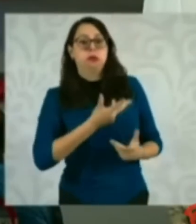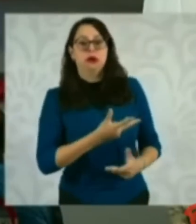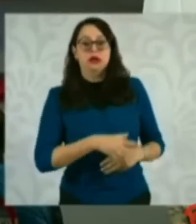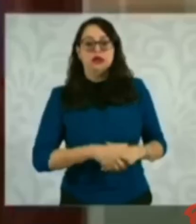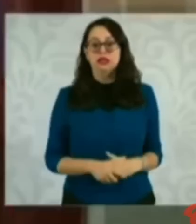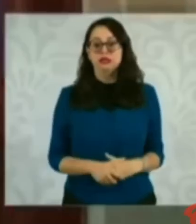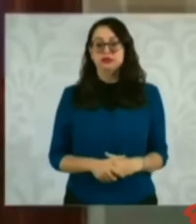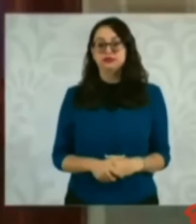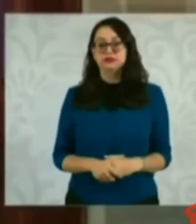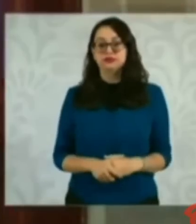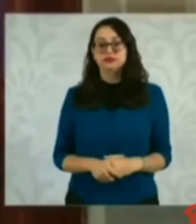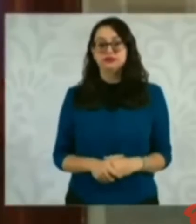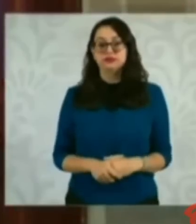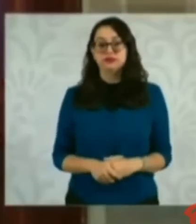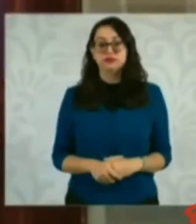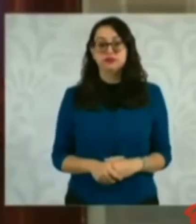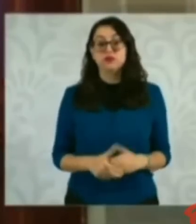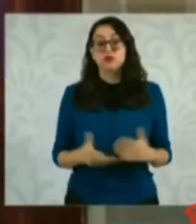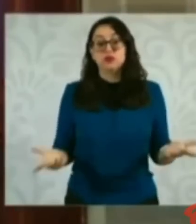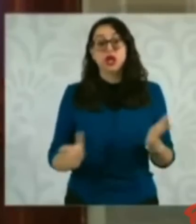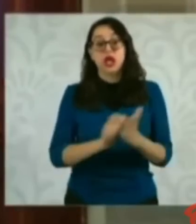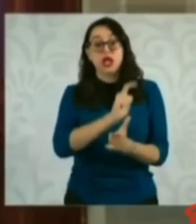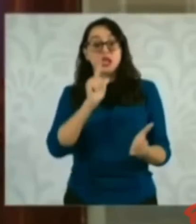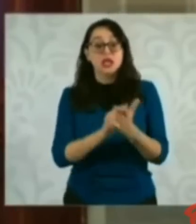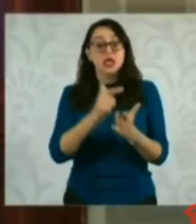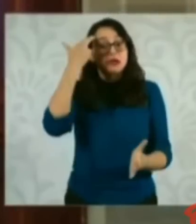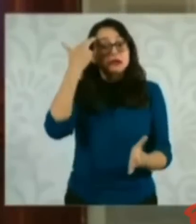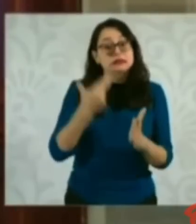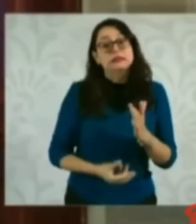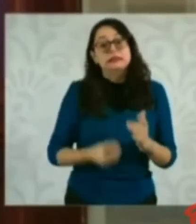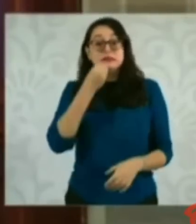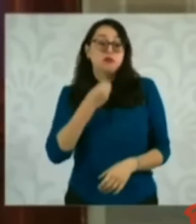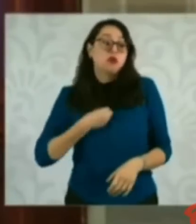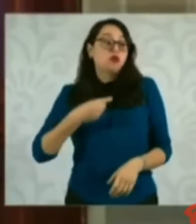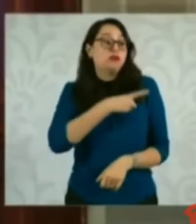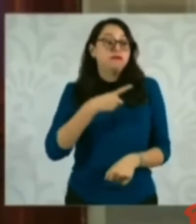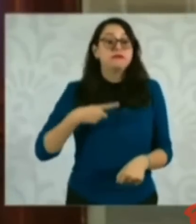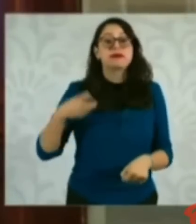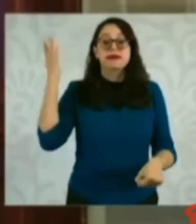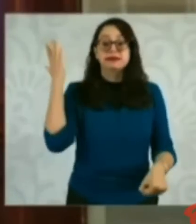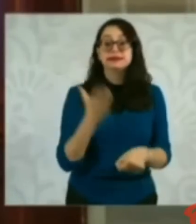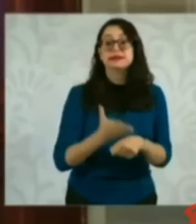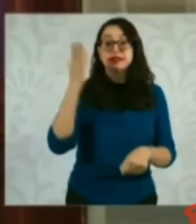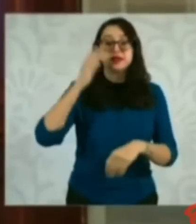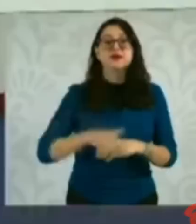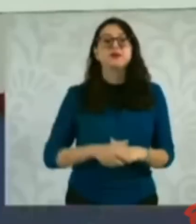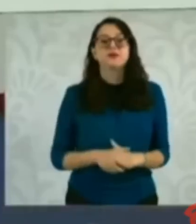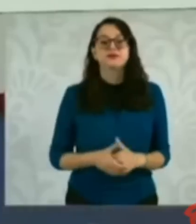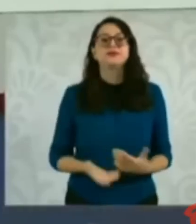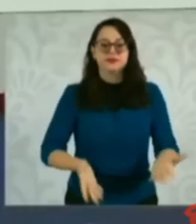Soy partidario de quien infrinja la ley debe asumir las consecuencias. Adelante.